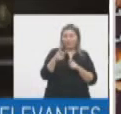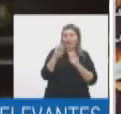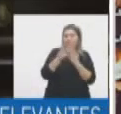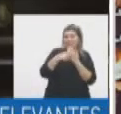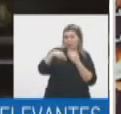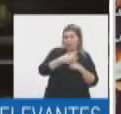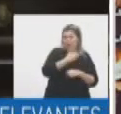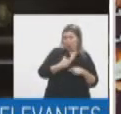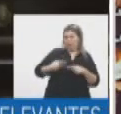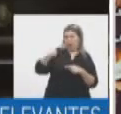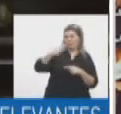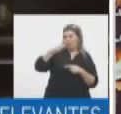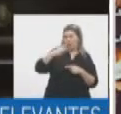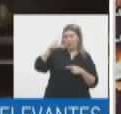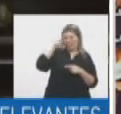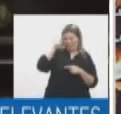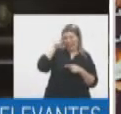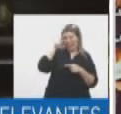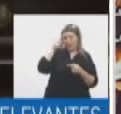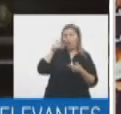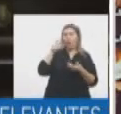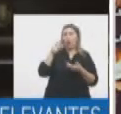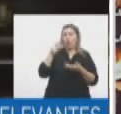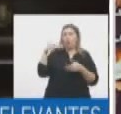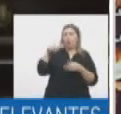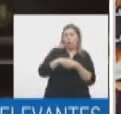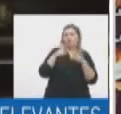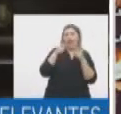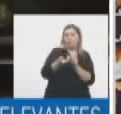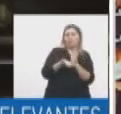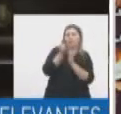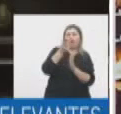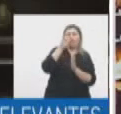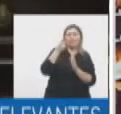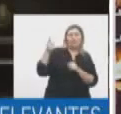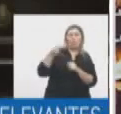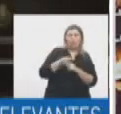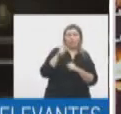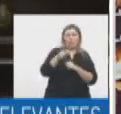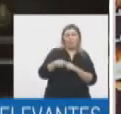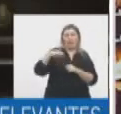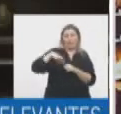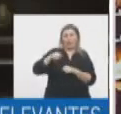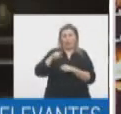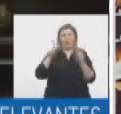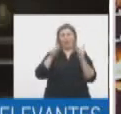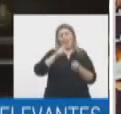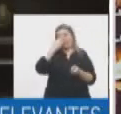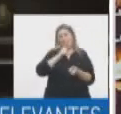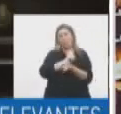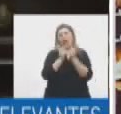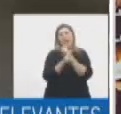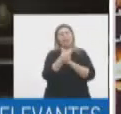decir bueno en esto En este en esta ley aprobada que tendría que reglamentar para para que se ponga en